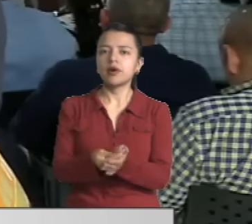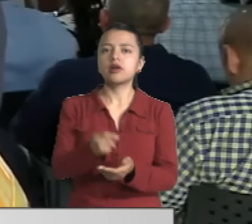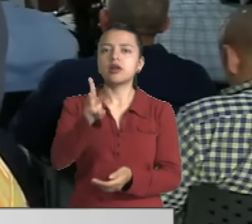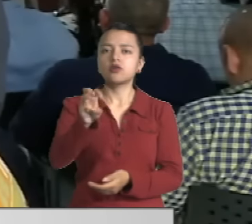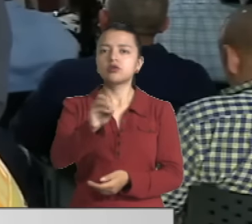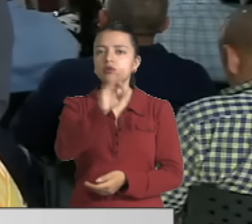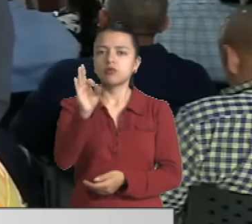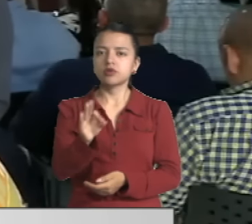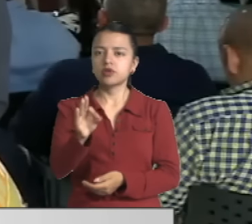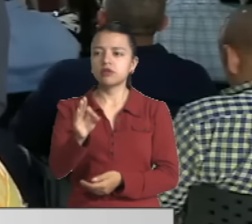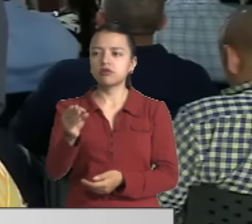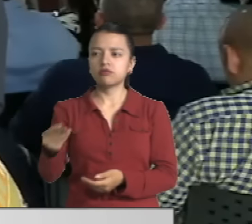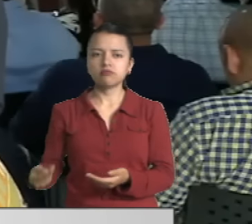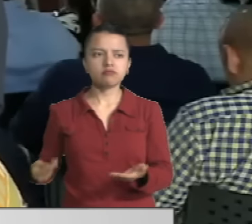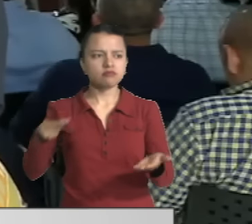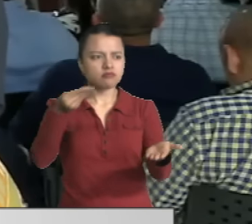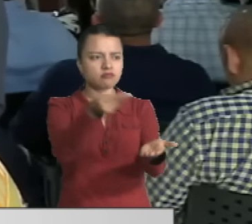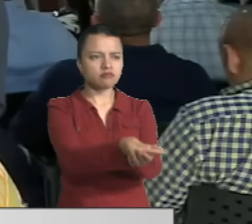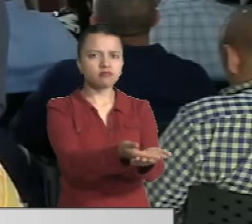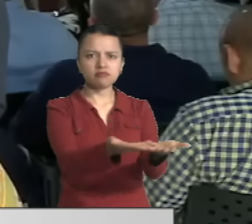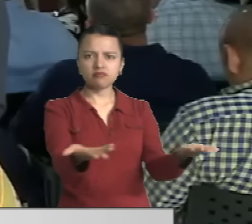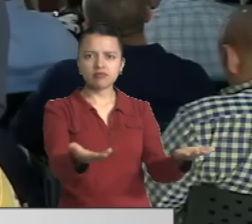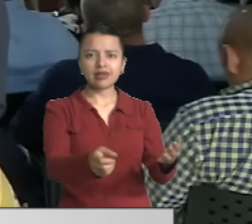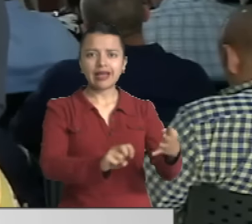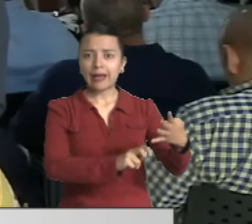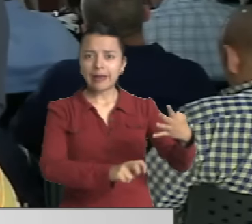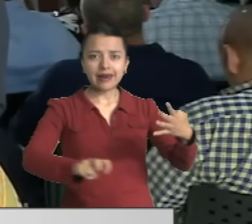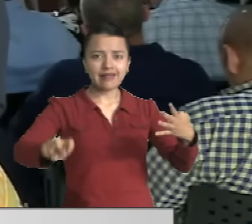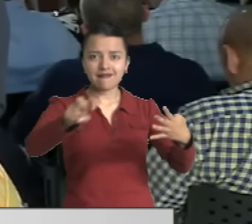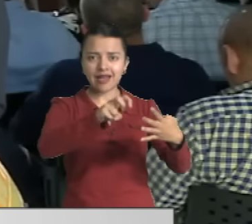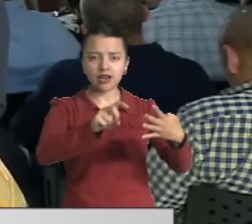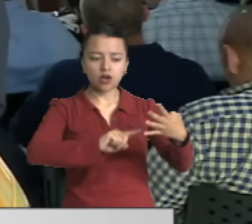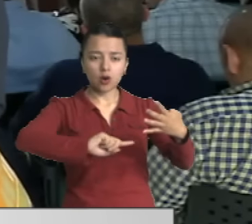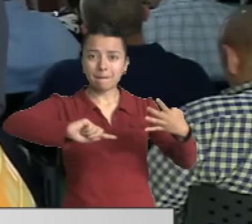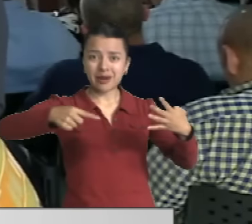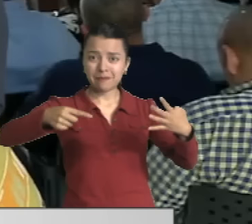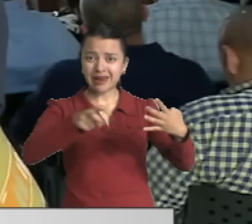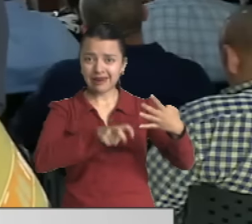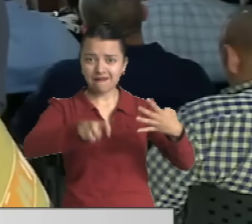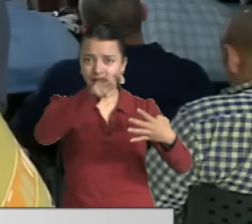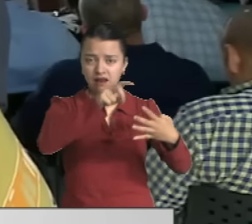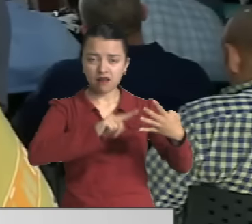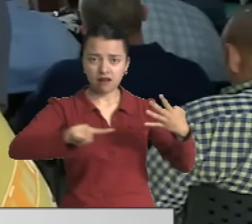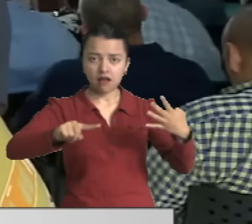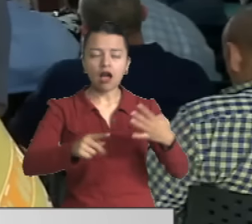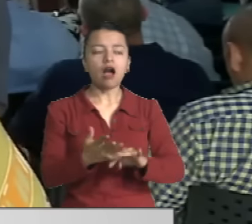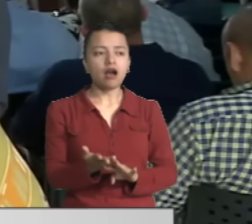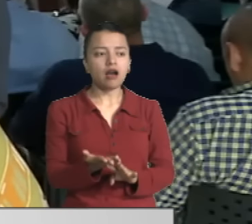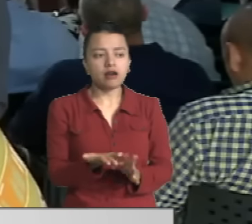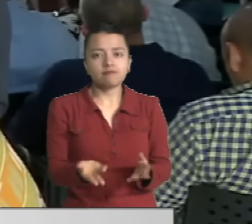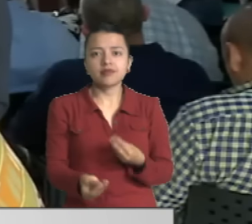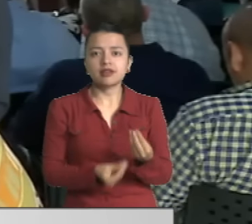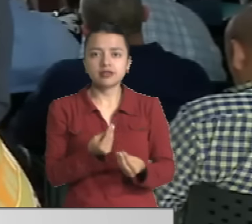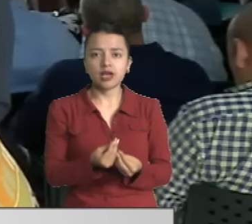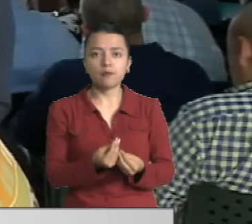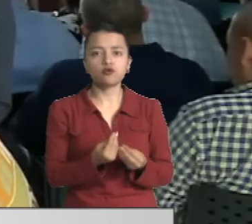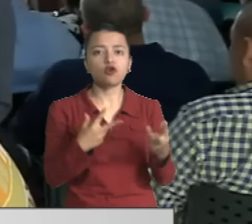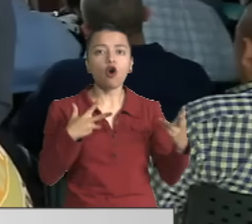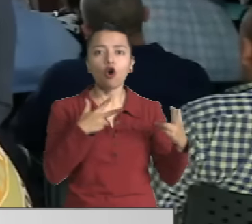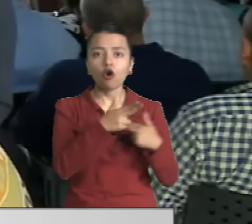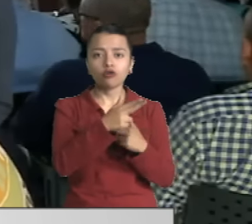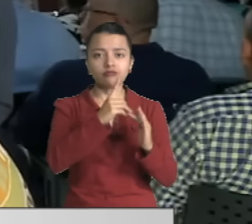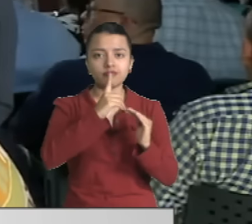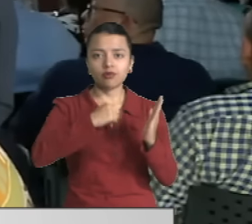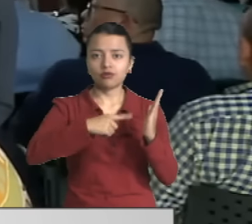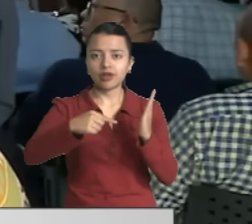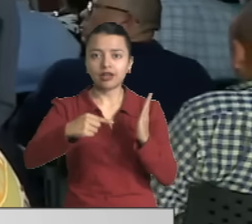llevando especialmente a los hospitales de primer nivel a terminar en una situación de déficit, a tener que recurrir a recorte de personal y a